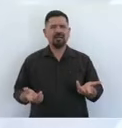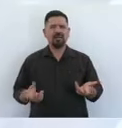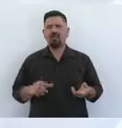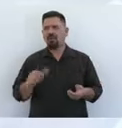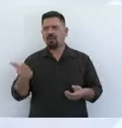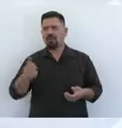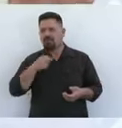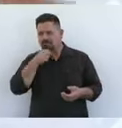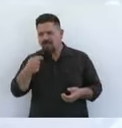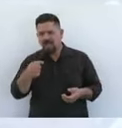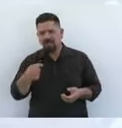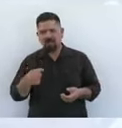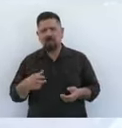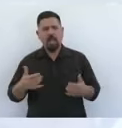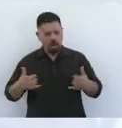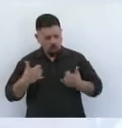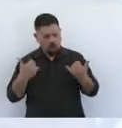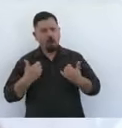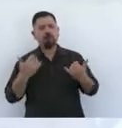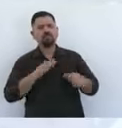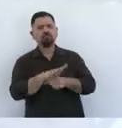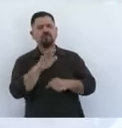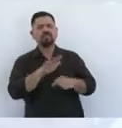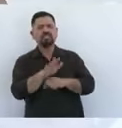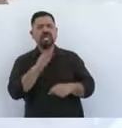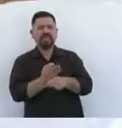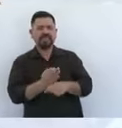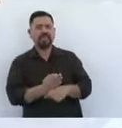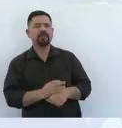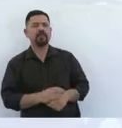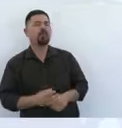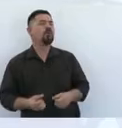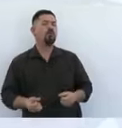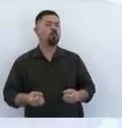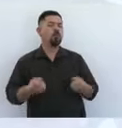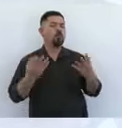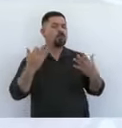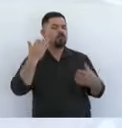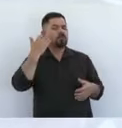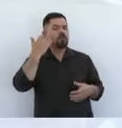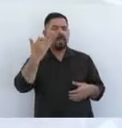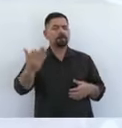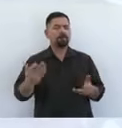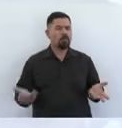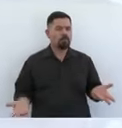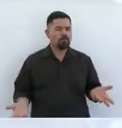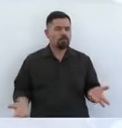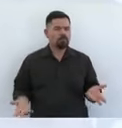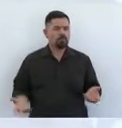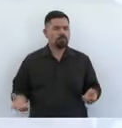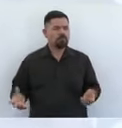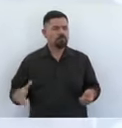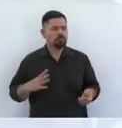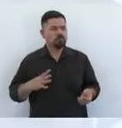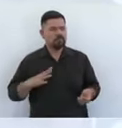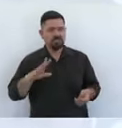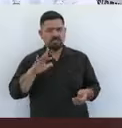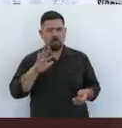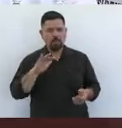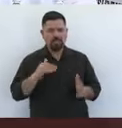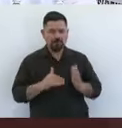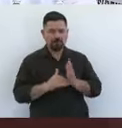viejos, ya. Con los jóvenes se puede. Bueno, ¿cuánto tiempo van a tener los 50